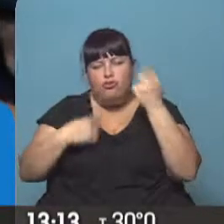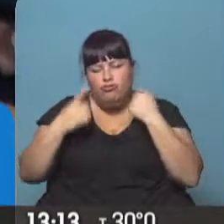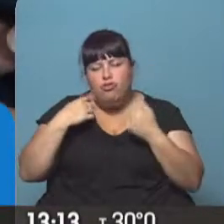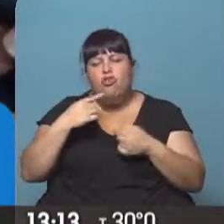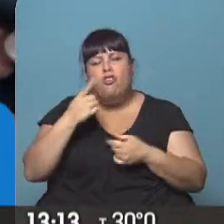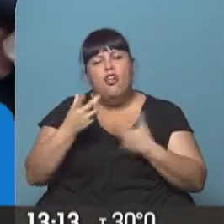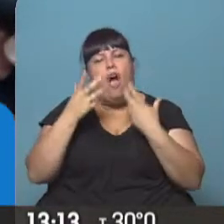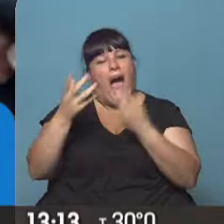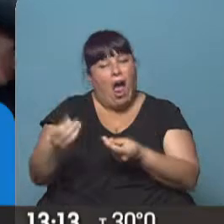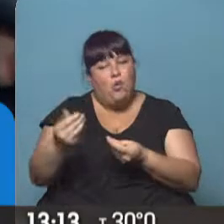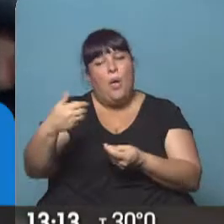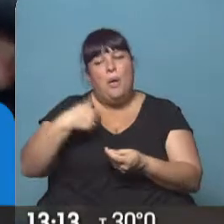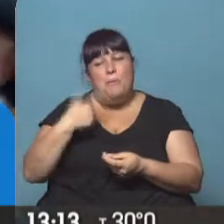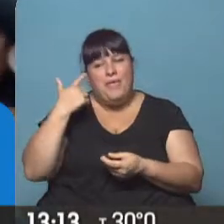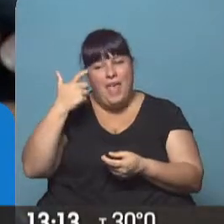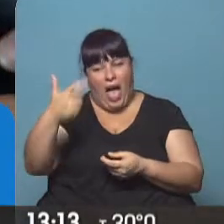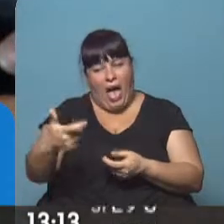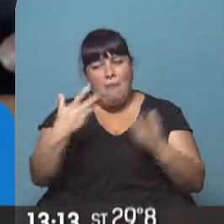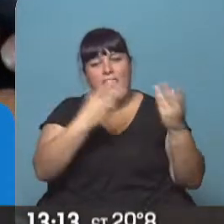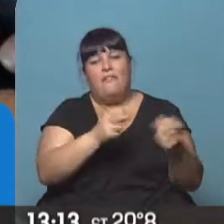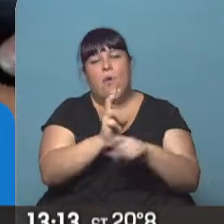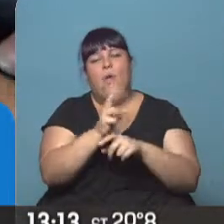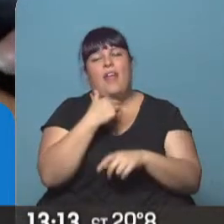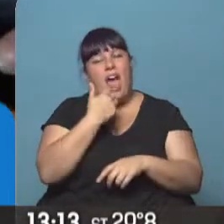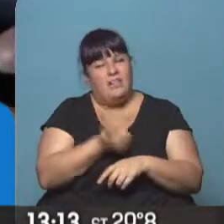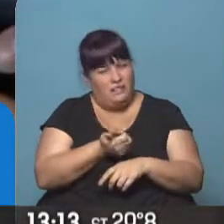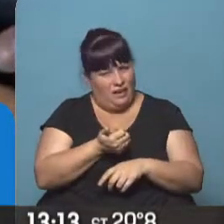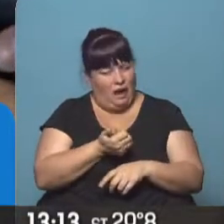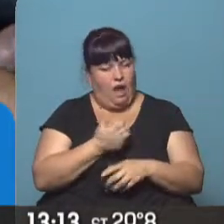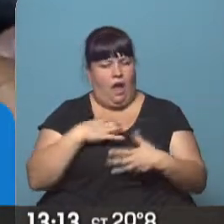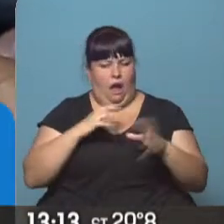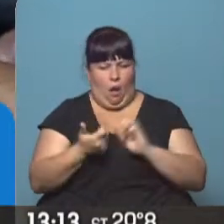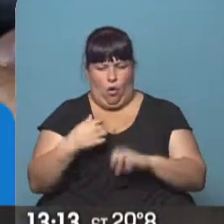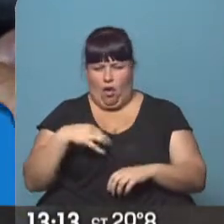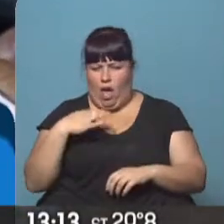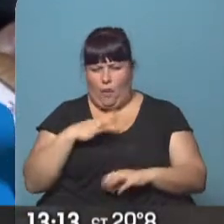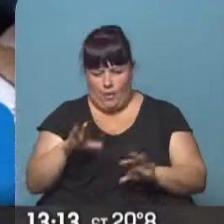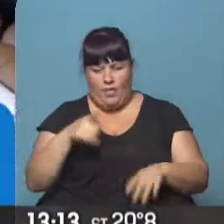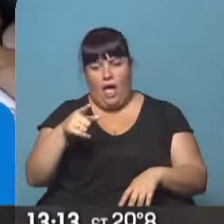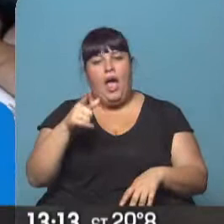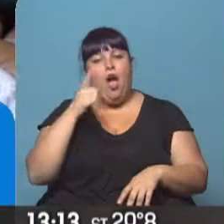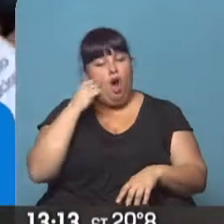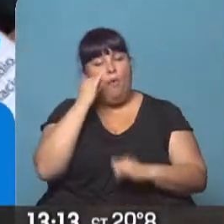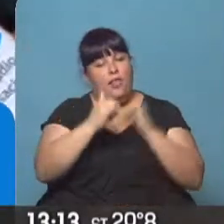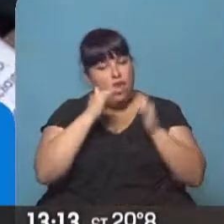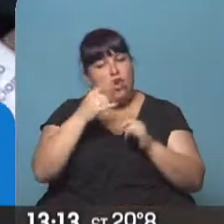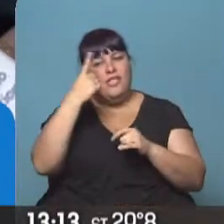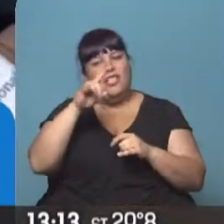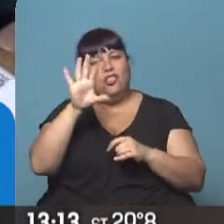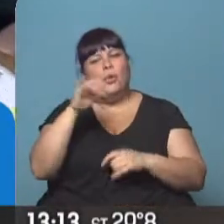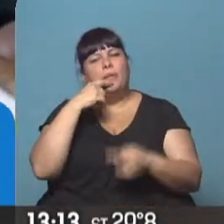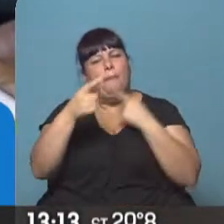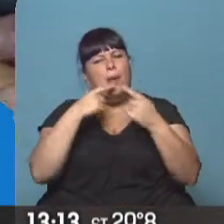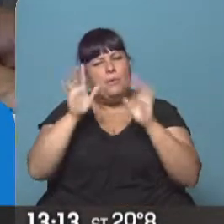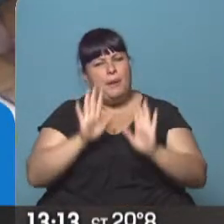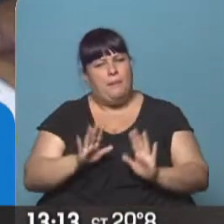que ayudarlo cuando le pidió el arma para defender a sus hijas le arruinó la vida. Lagomarsino respondió las 150